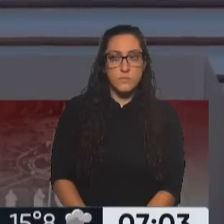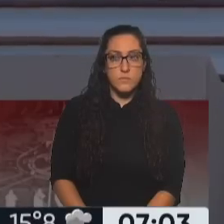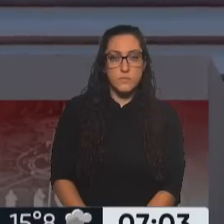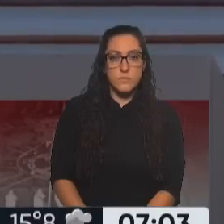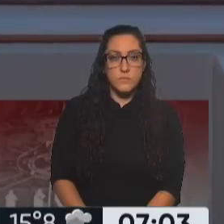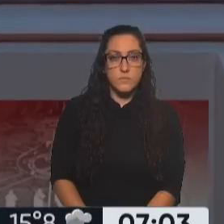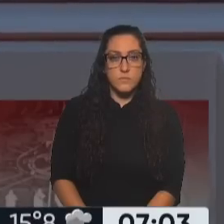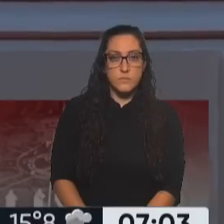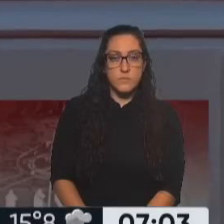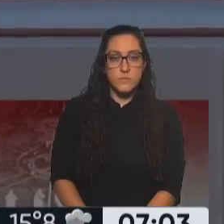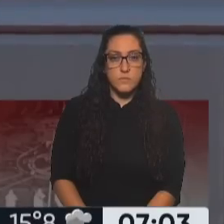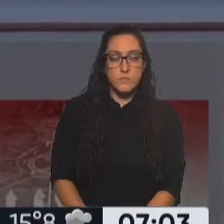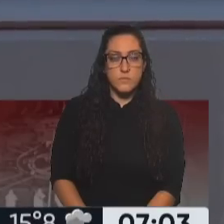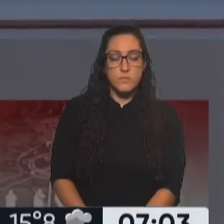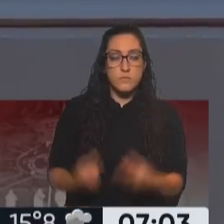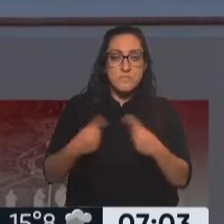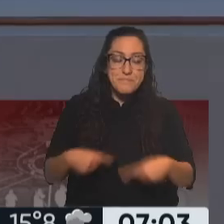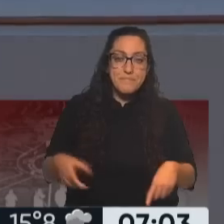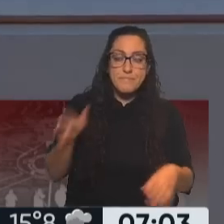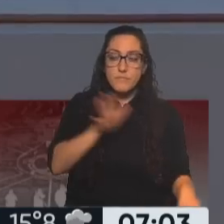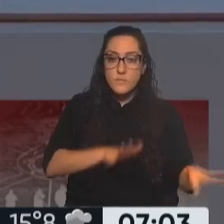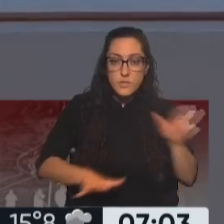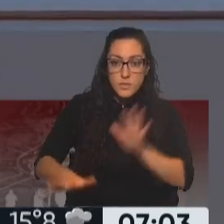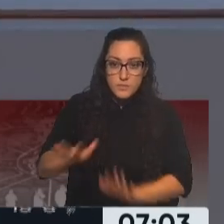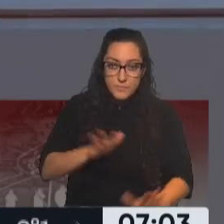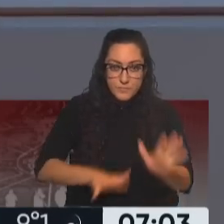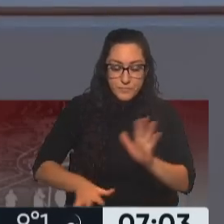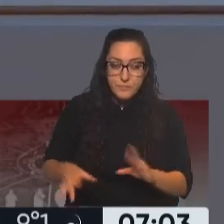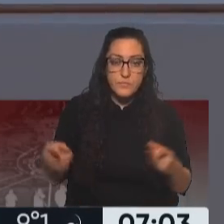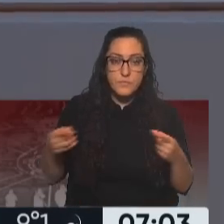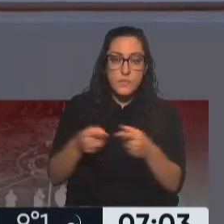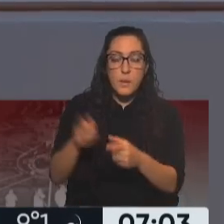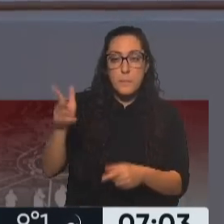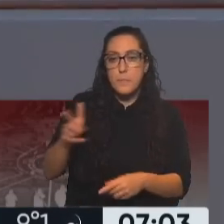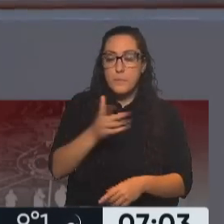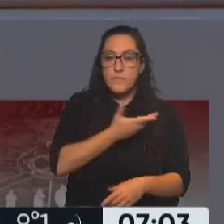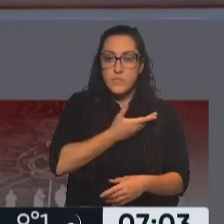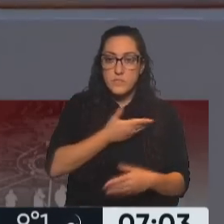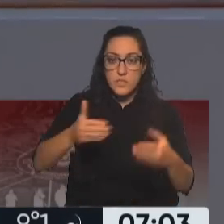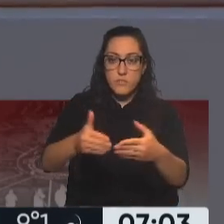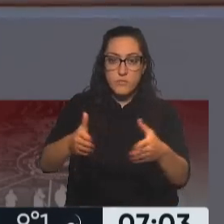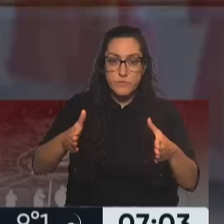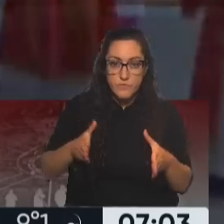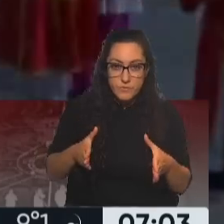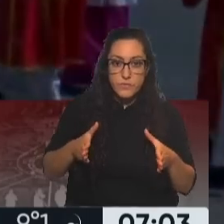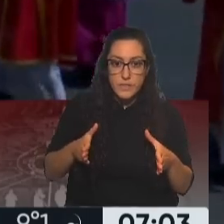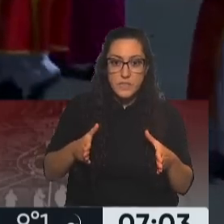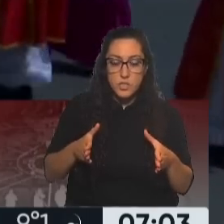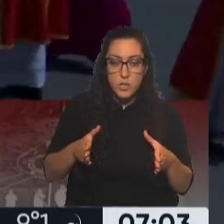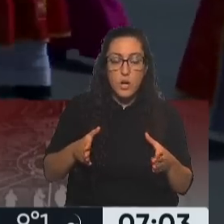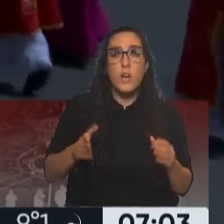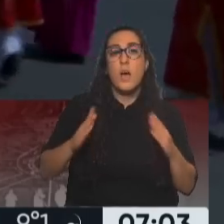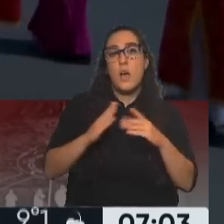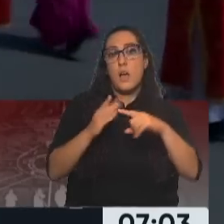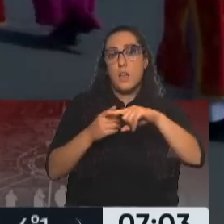Y mientras se dispone todo para que el féretro del Papa Francisco reingrese a